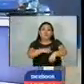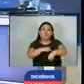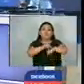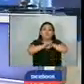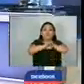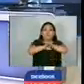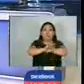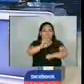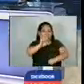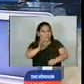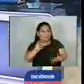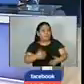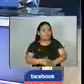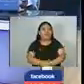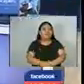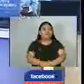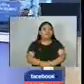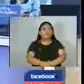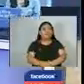Momento de hacer una pequeña pausa.